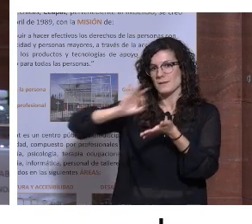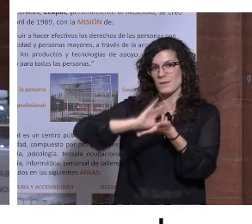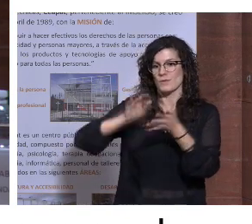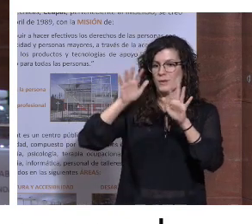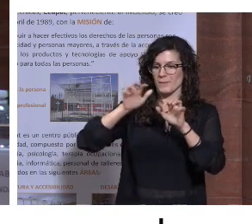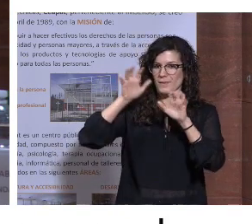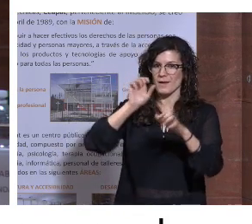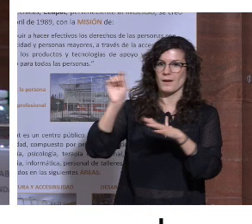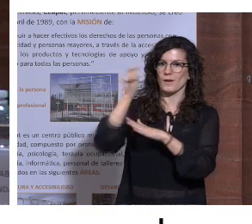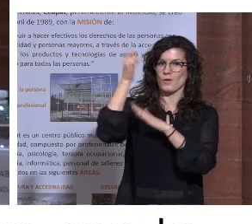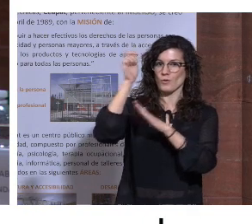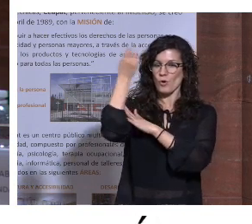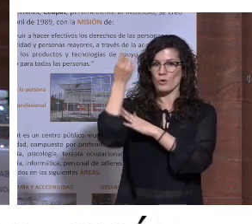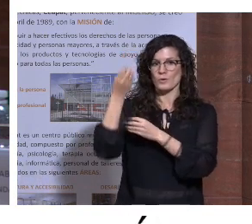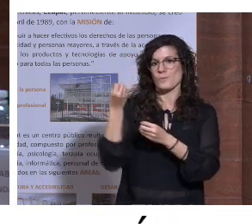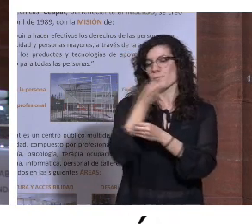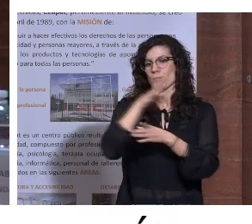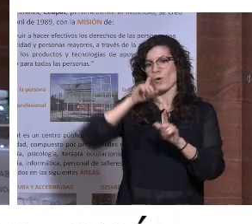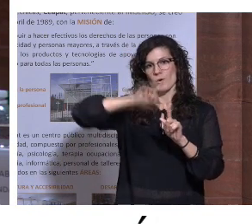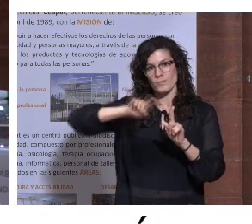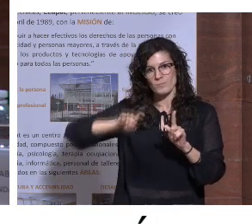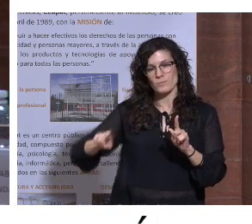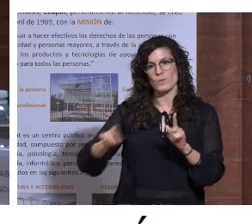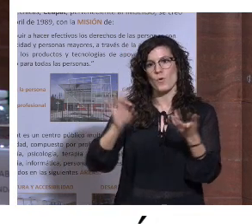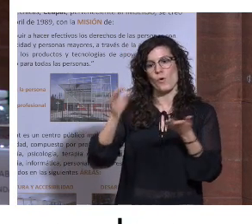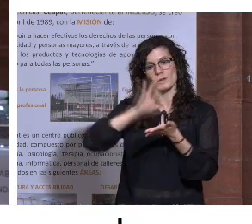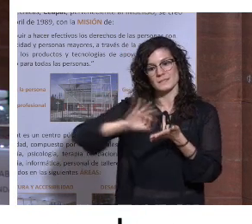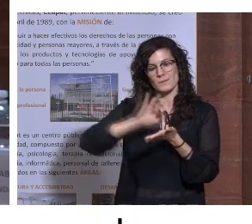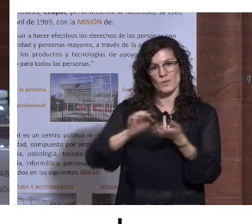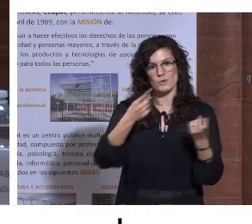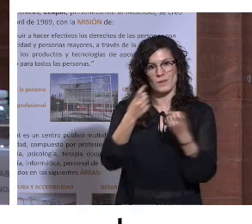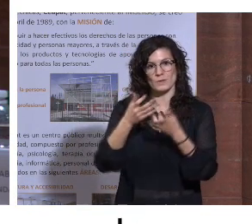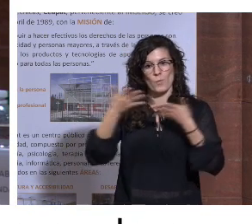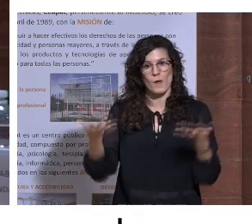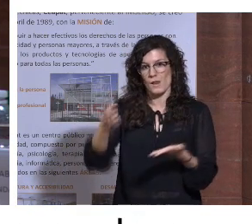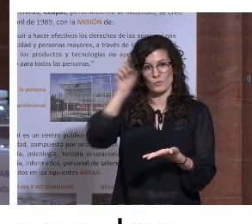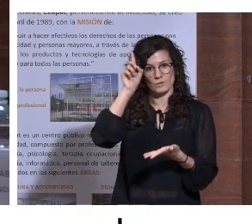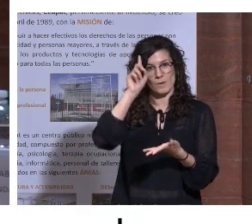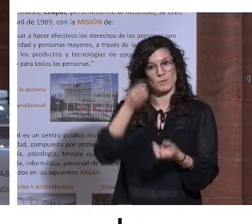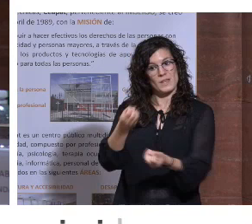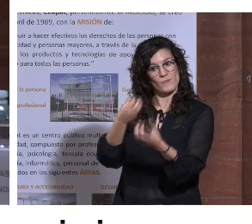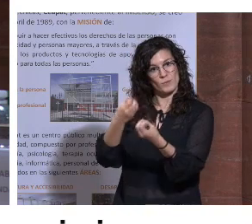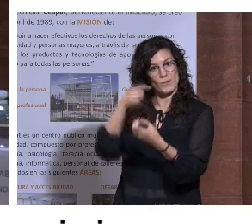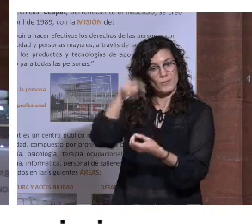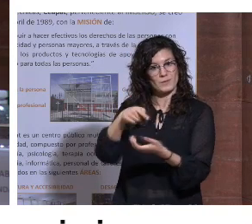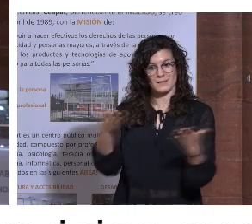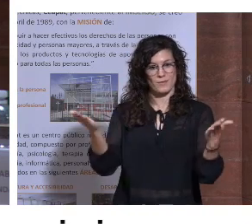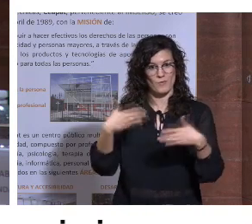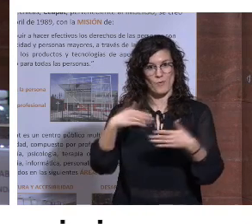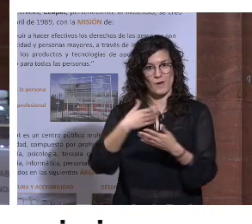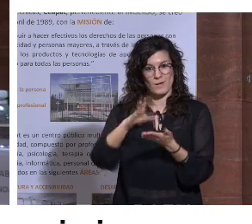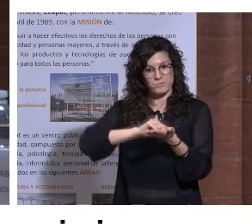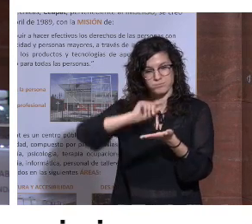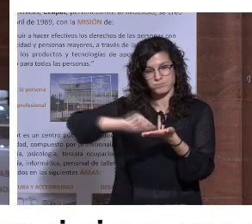logros, cuáles son las mejores ratios, cuáles son los servicios que se necesitan. Esa información... Yo creo que no existe. Yo